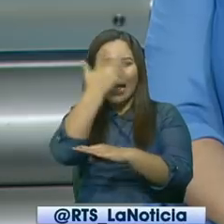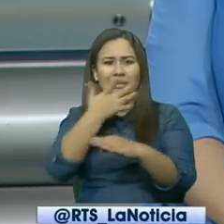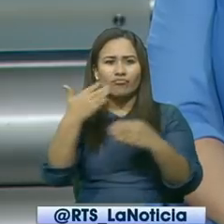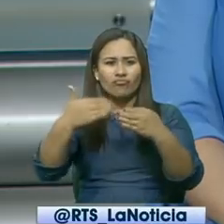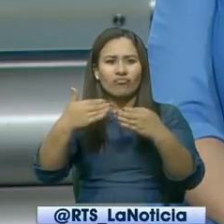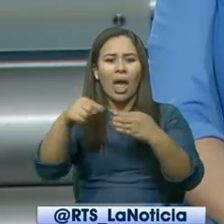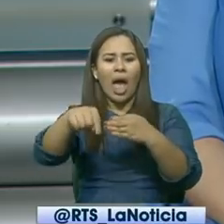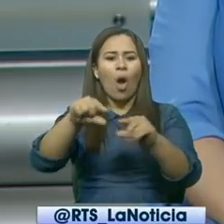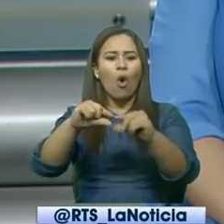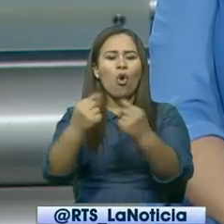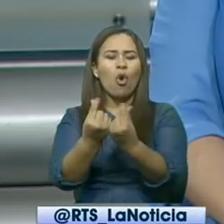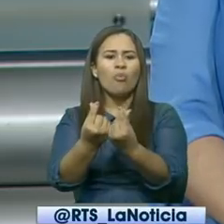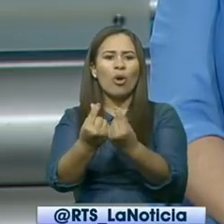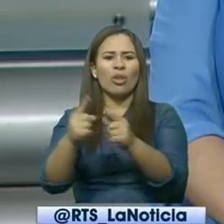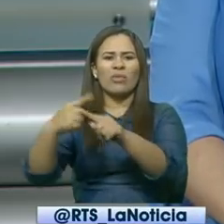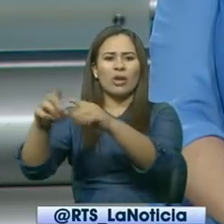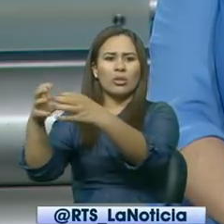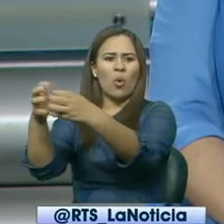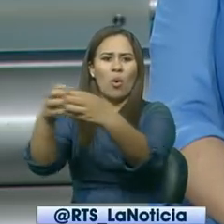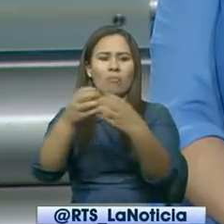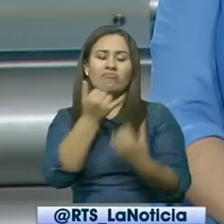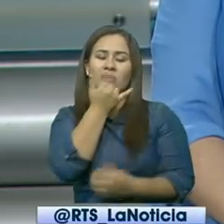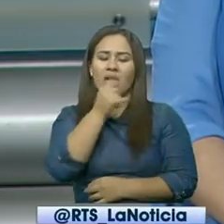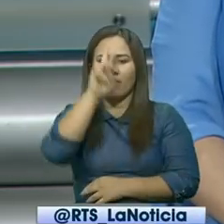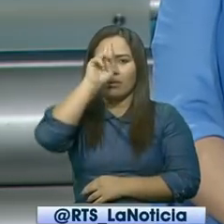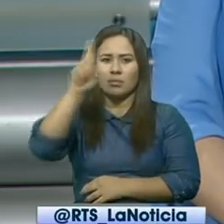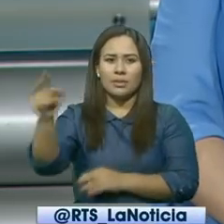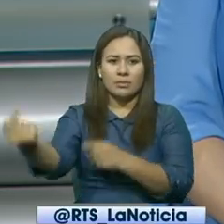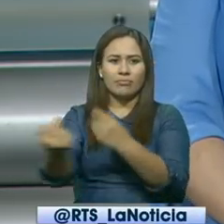disidentes de organizaciones irregulares